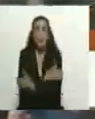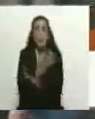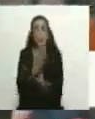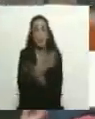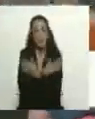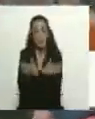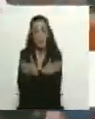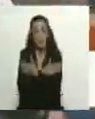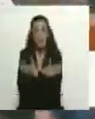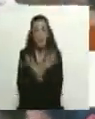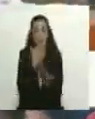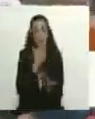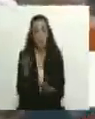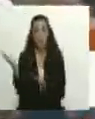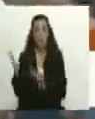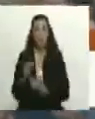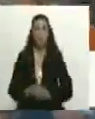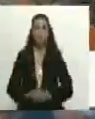ustedes.